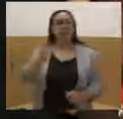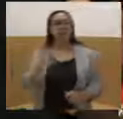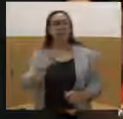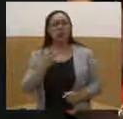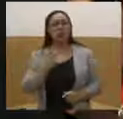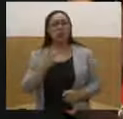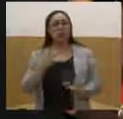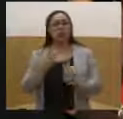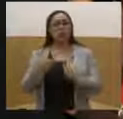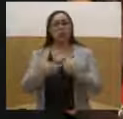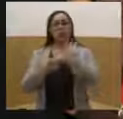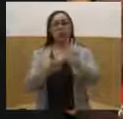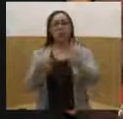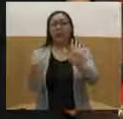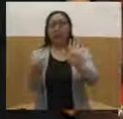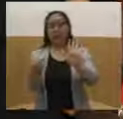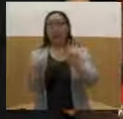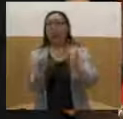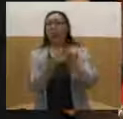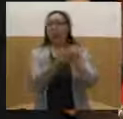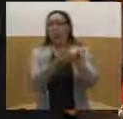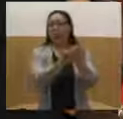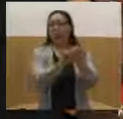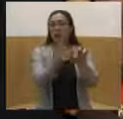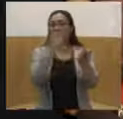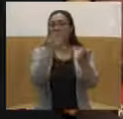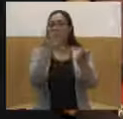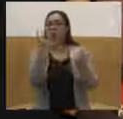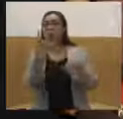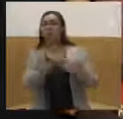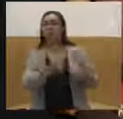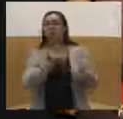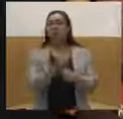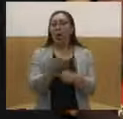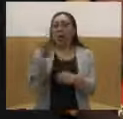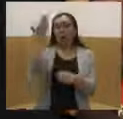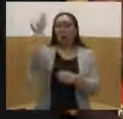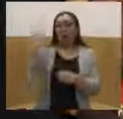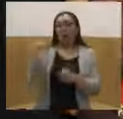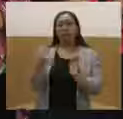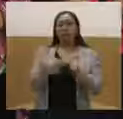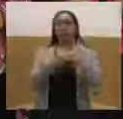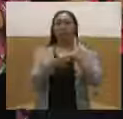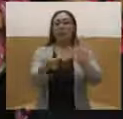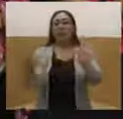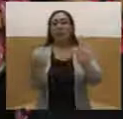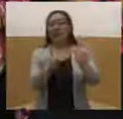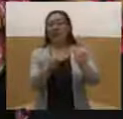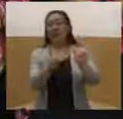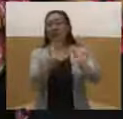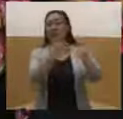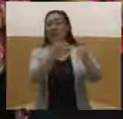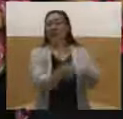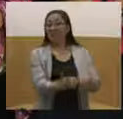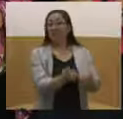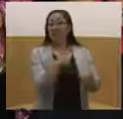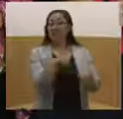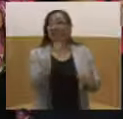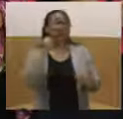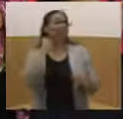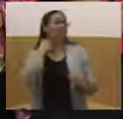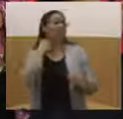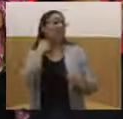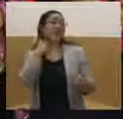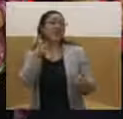hace prácticamente 2 años y es una iniciativa que está en el Senado y que no se ha dictaminado. Por eso